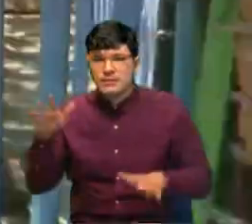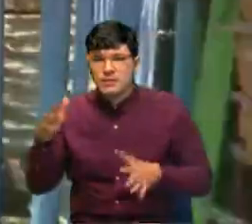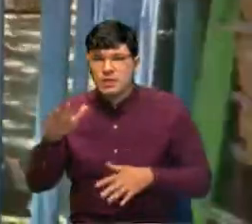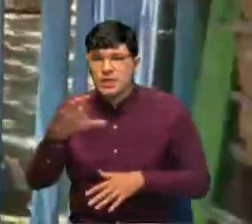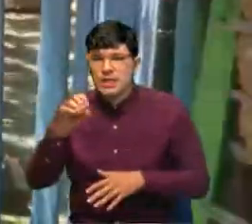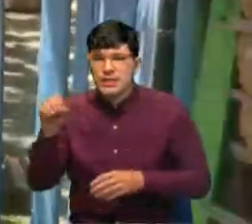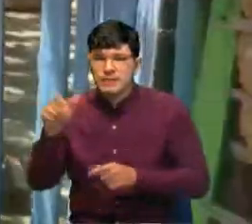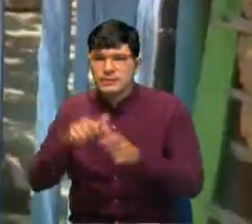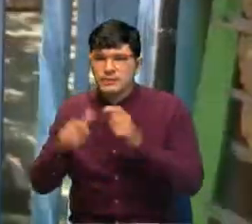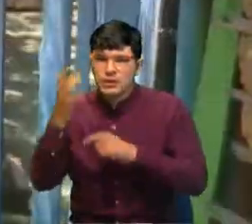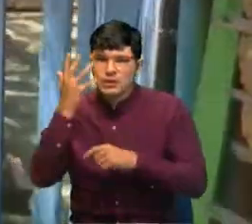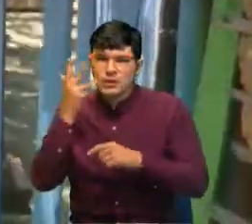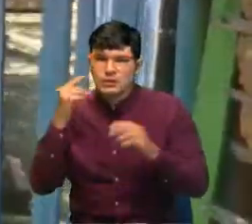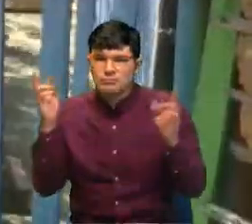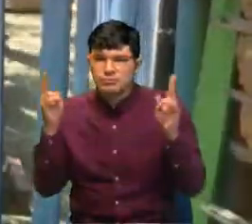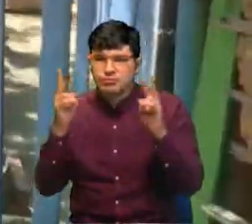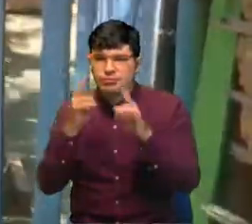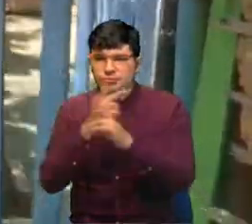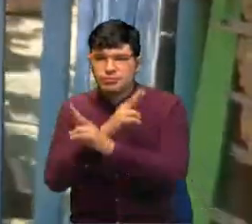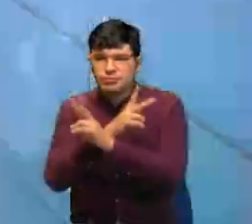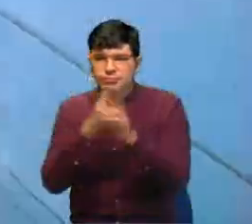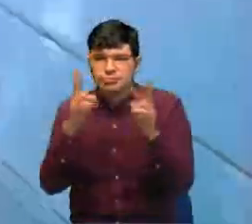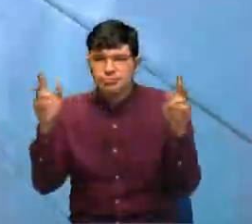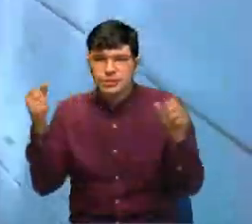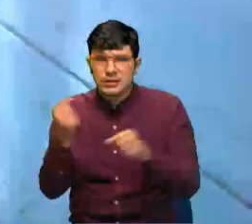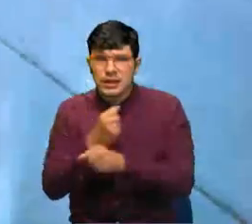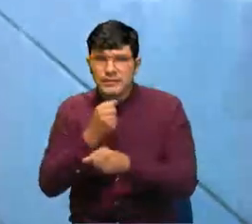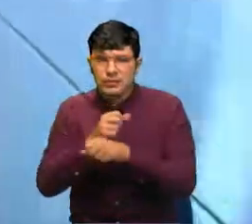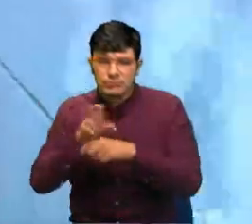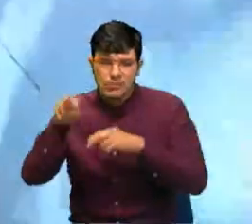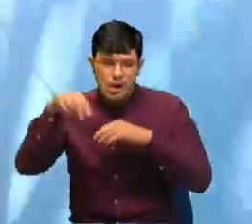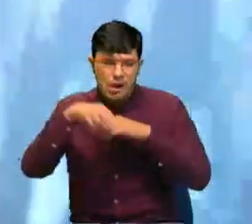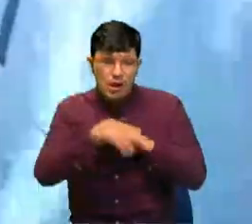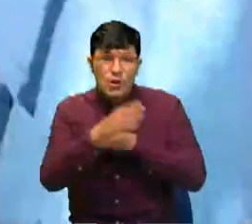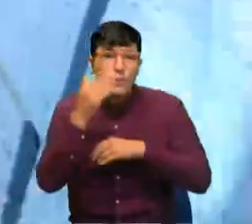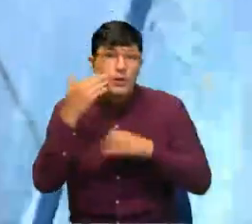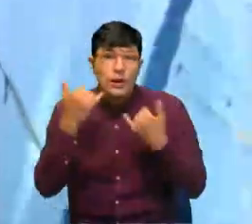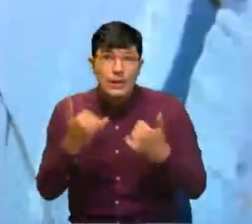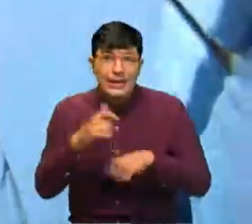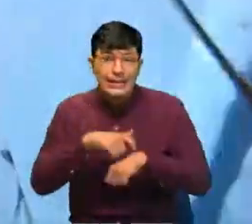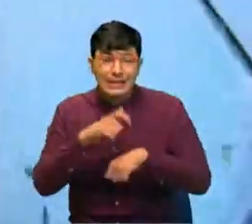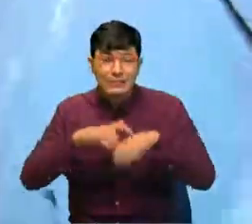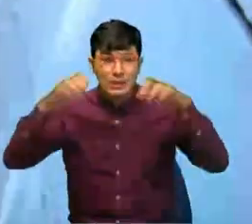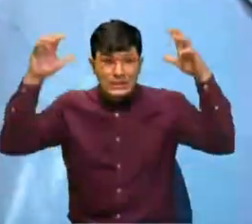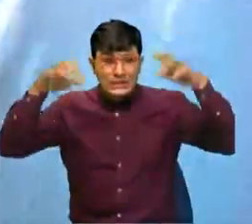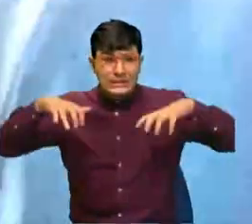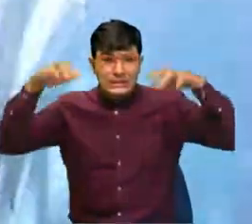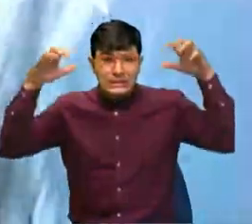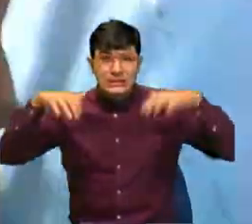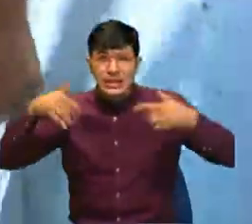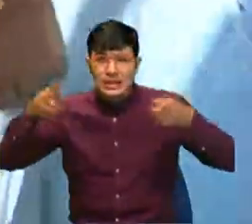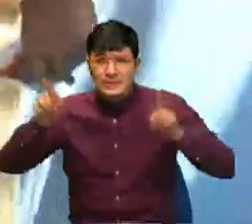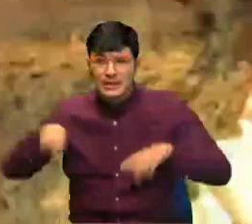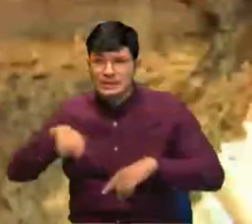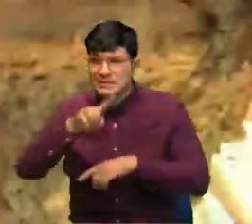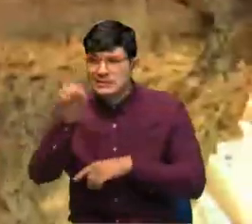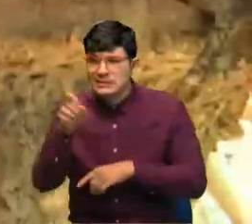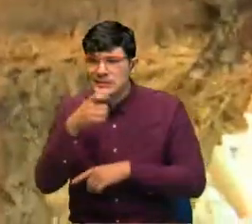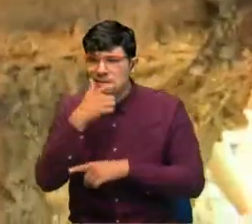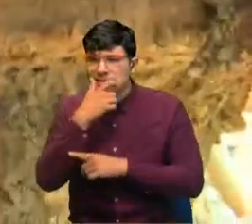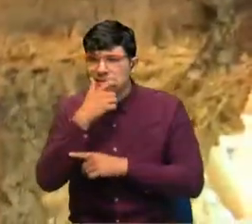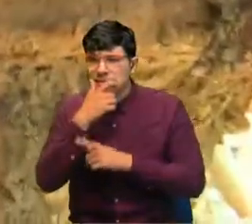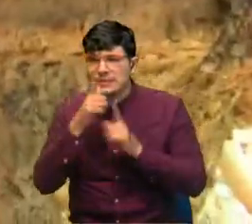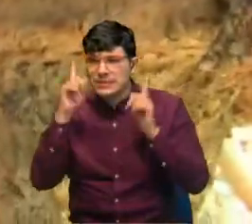personas que laboran en las partes bajas y cuando llega la temporada de lluvias llega también la incertidumbre de que mientras